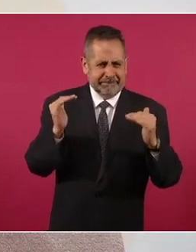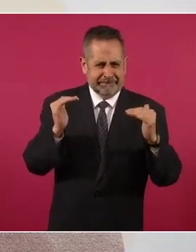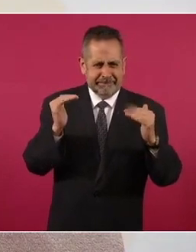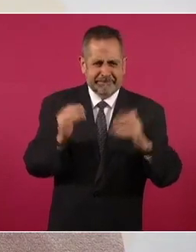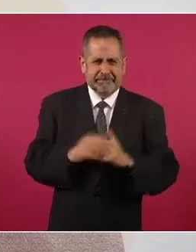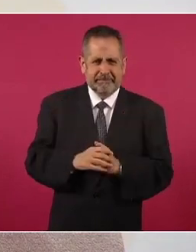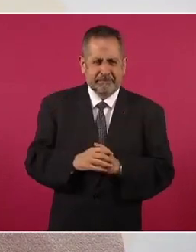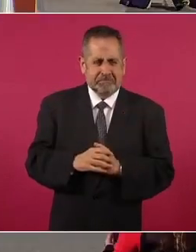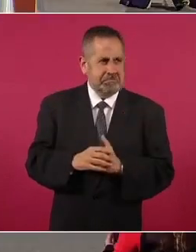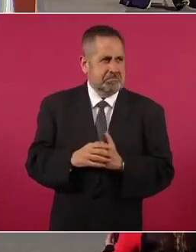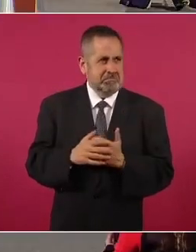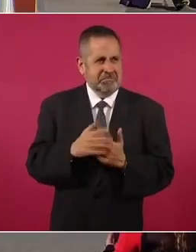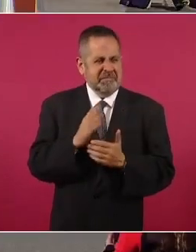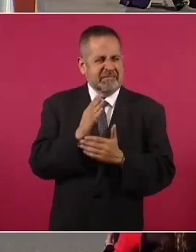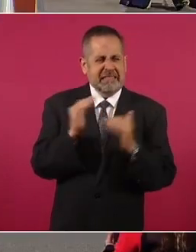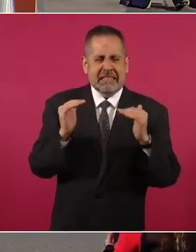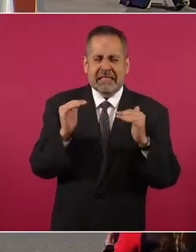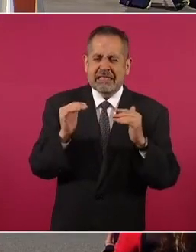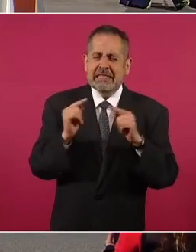Siete puntos.